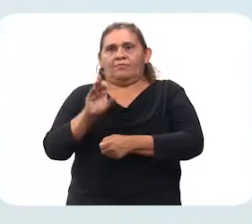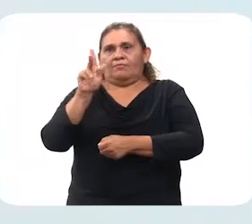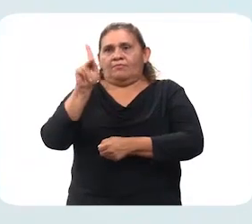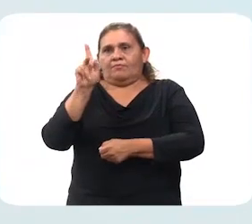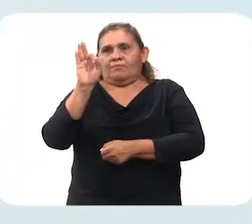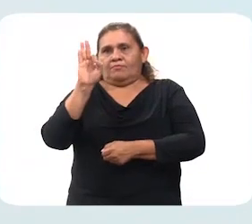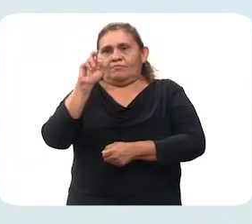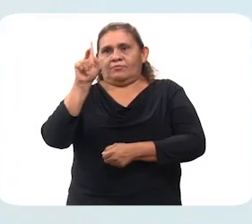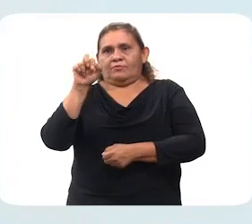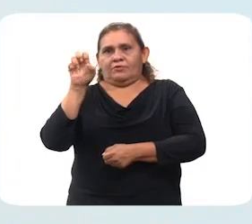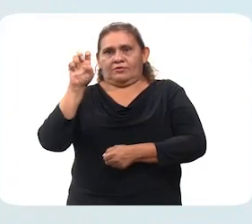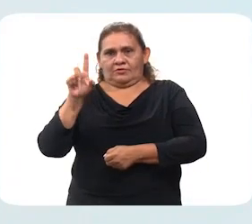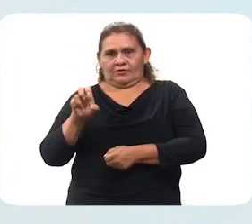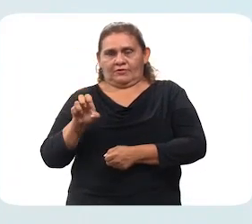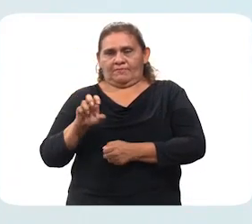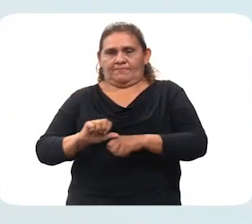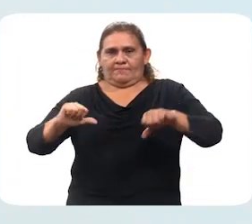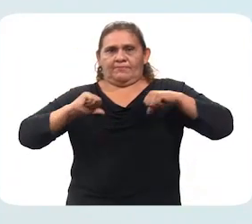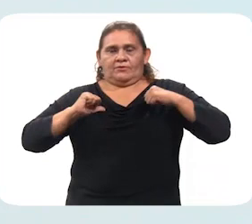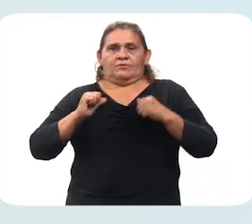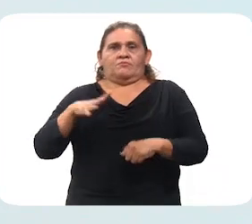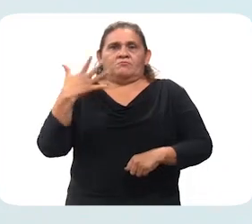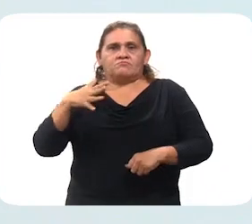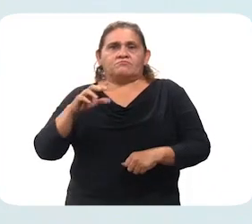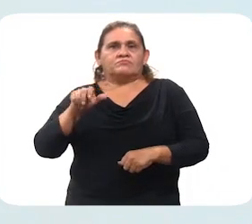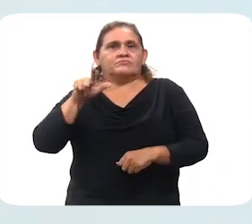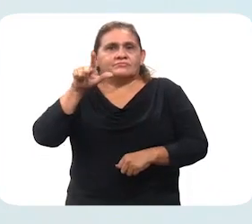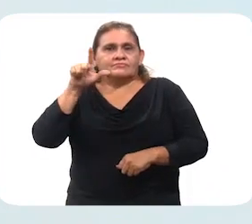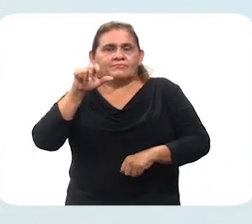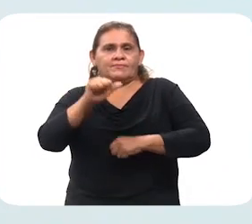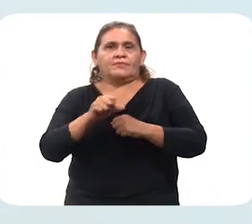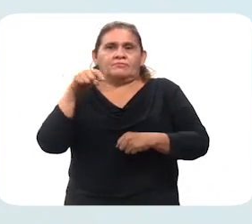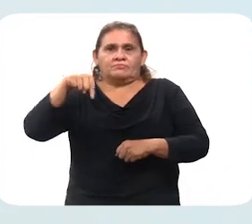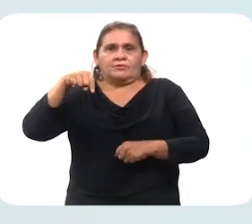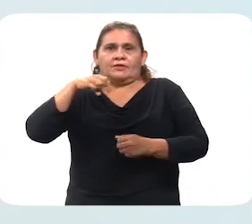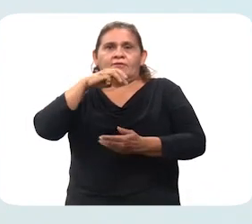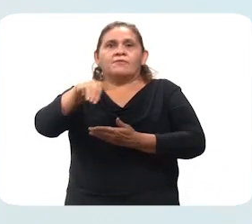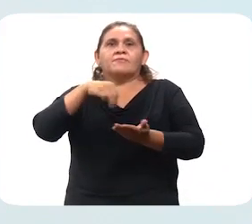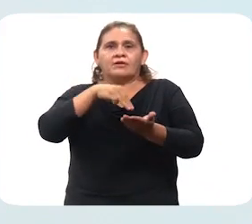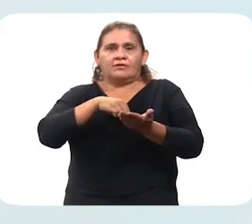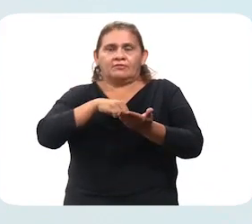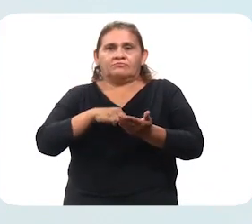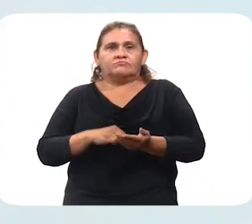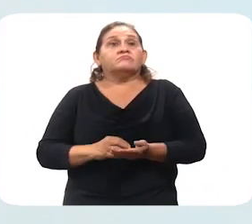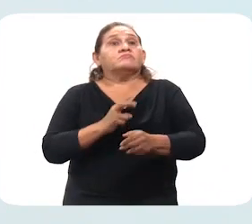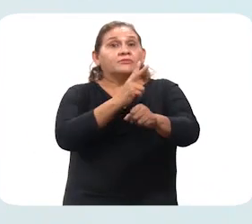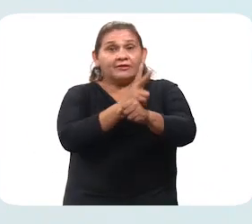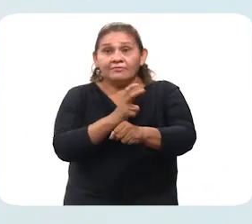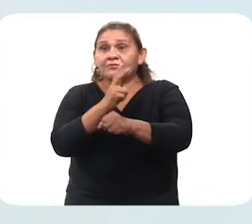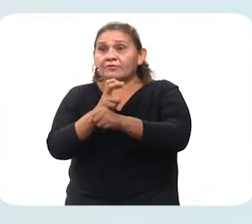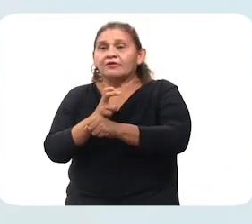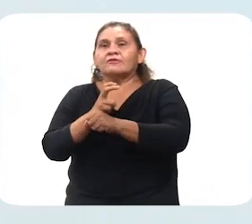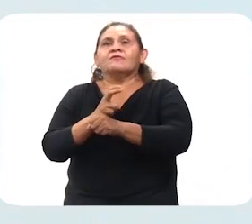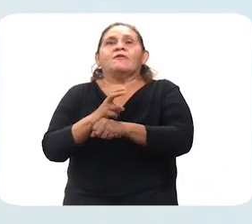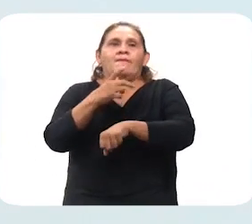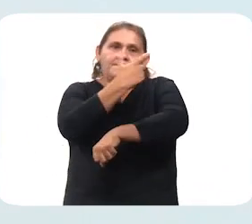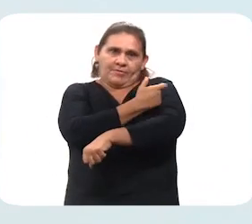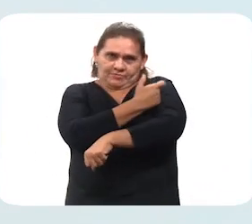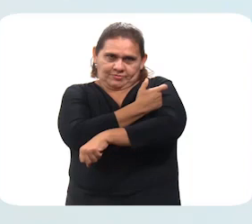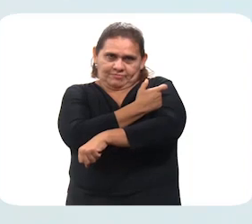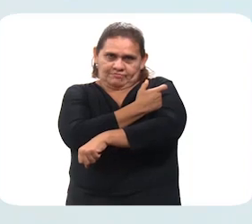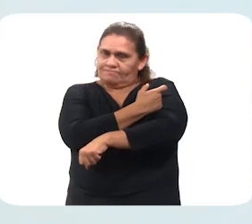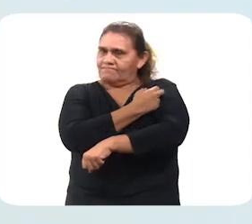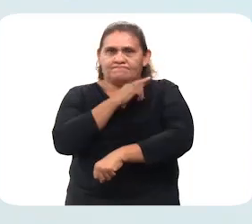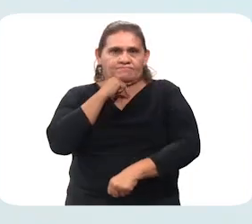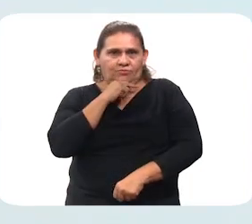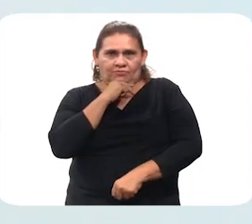farmacéutica Pfizer a adolescentes de 15 a 17 años de edad que viven en Mérida. Los invitamos a vacunarse sin temor para proteger nuestra